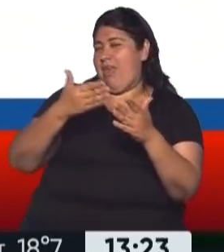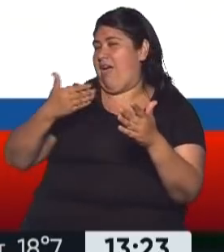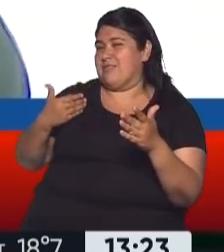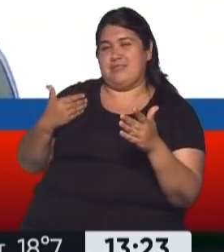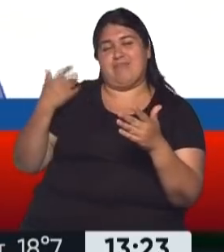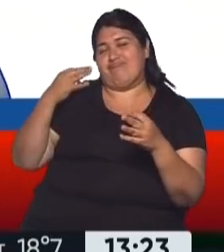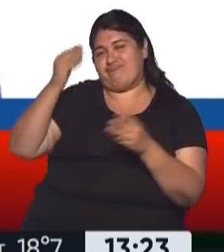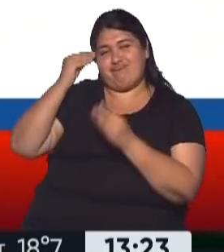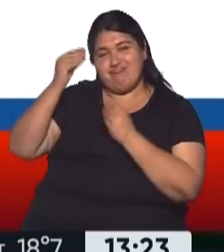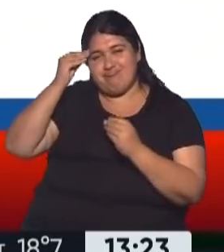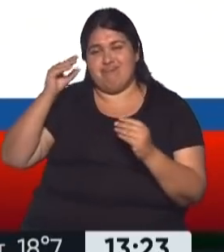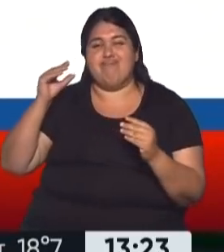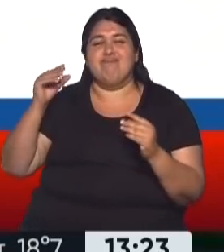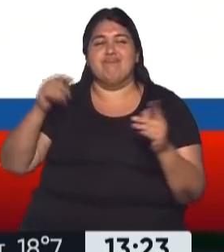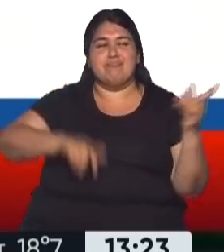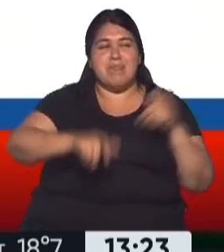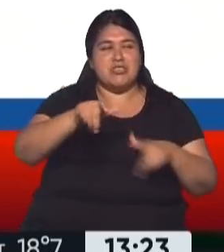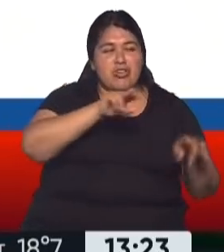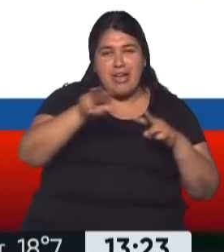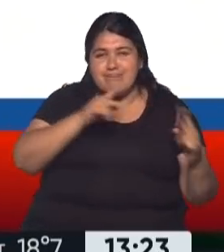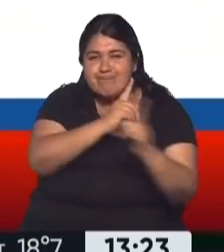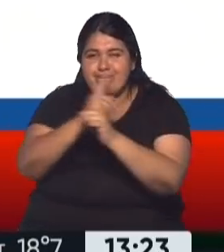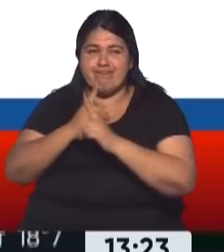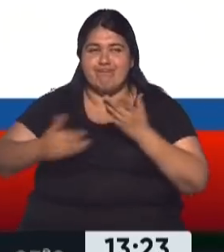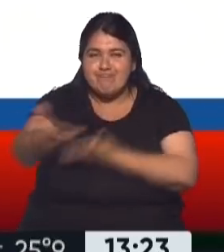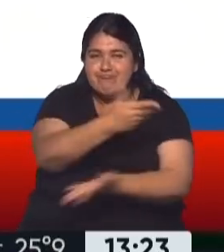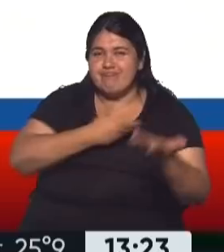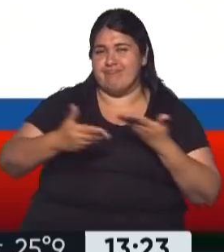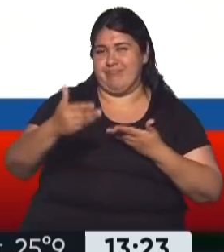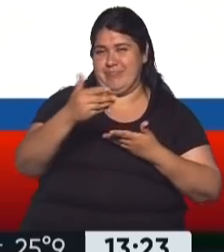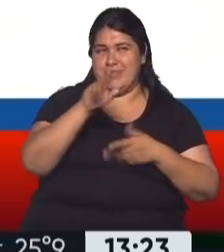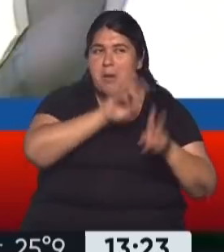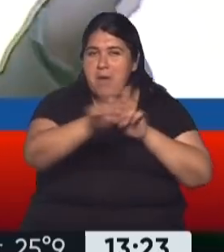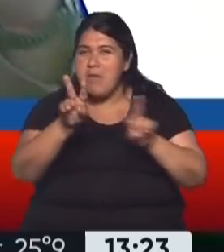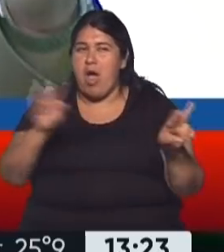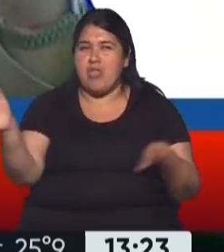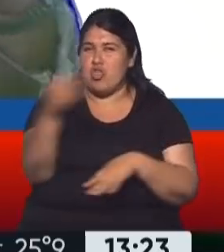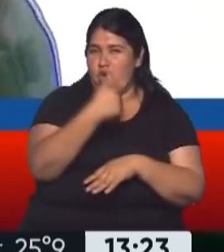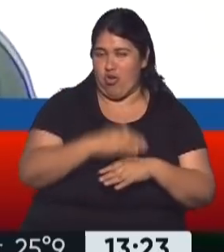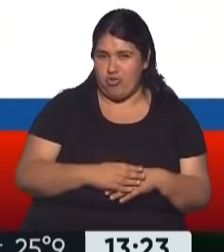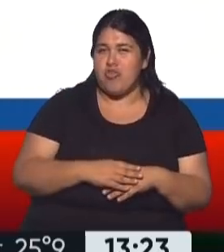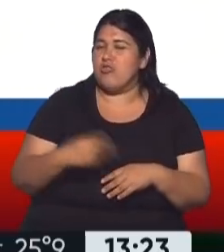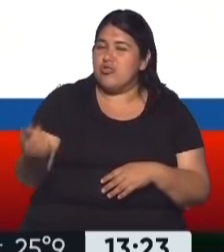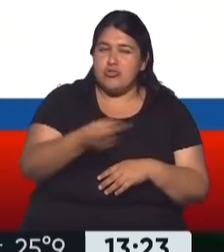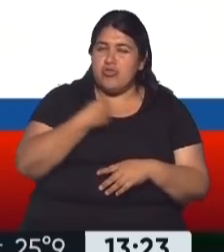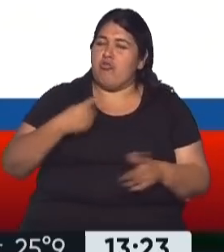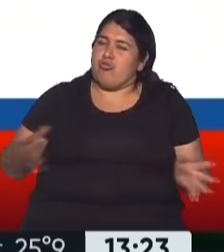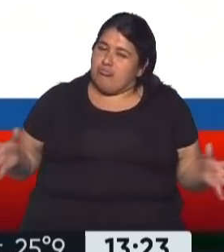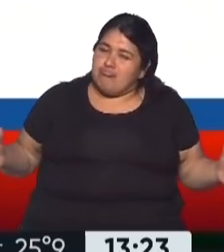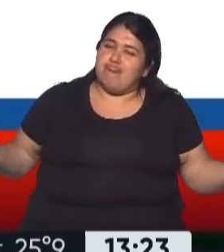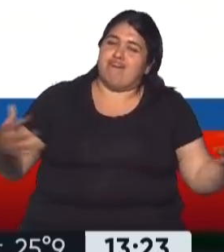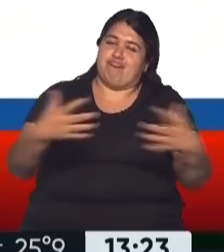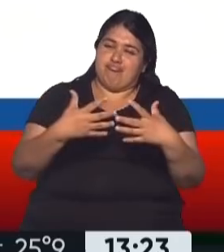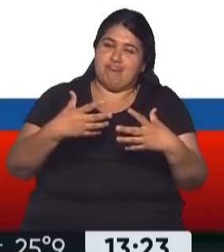Escuchemos a nuestros vecinos. Escuchemos a todas las voces. Abramos los brazos y traigamos a todos